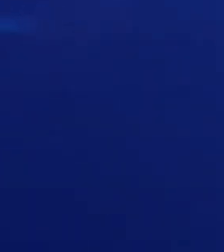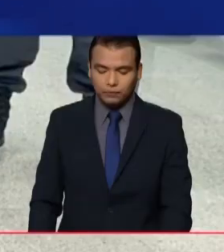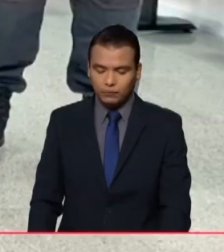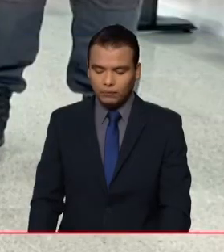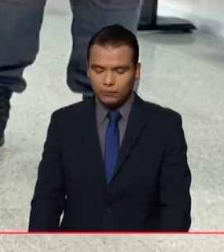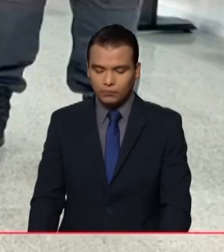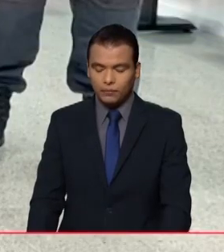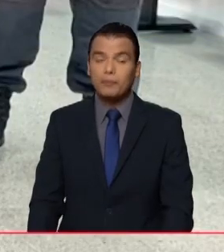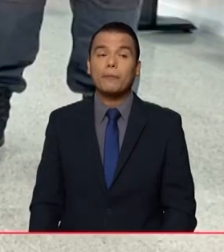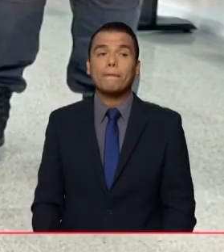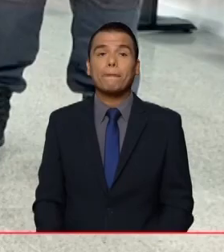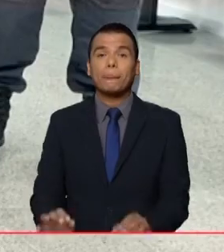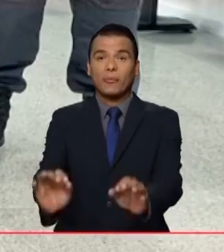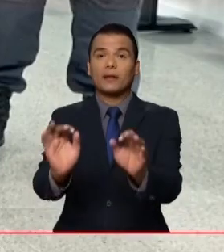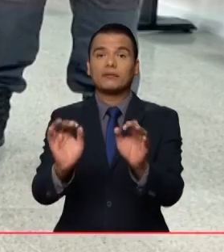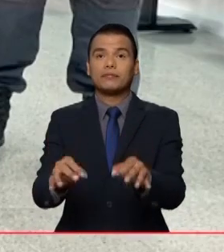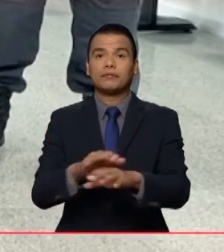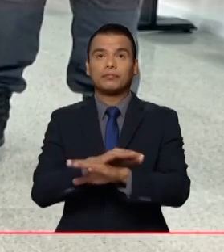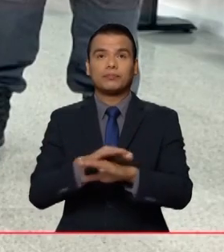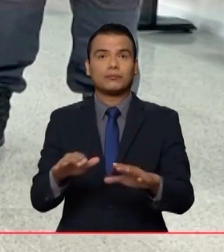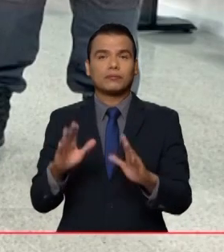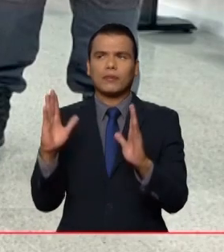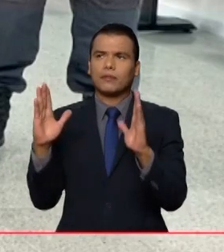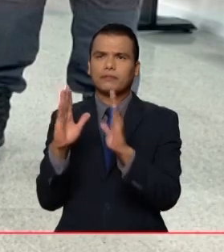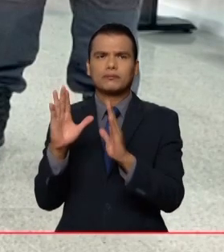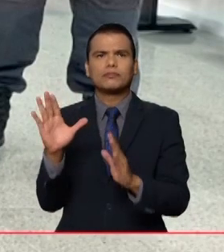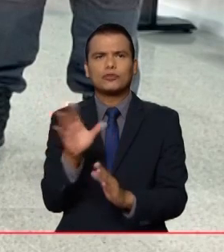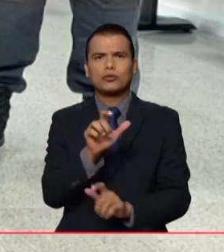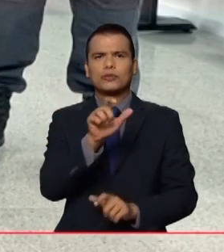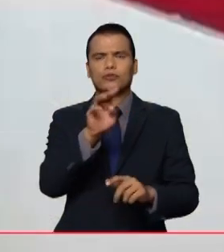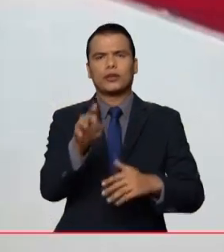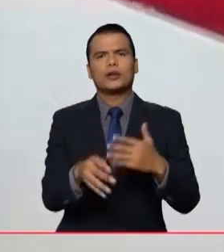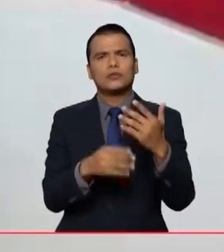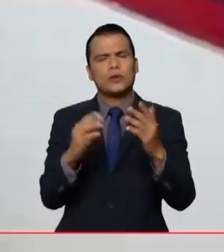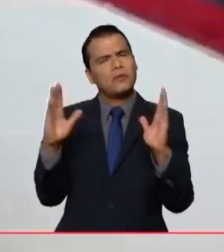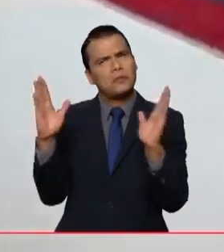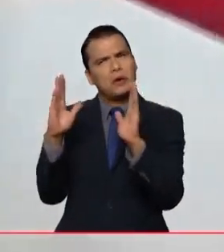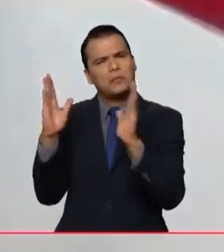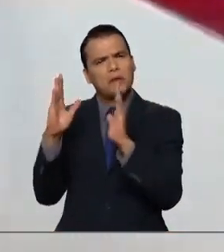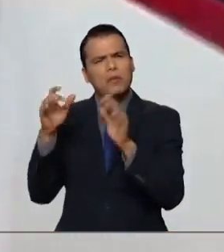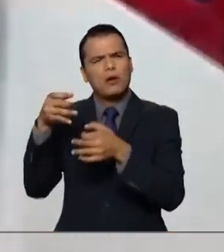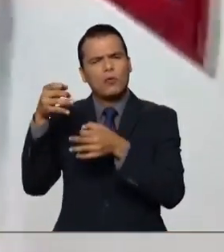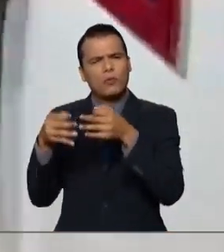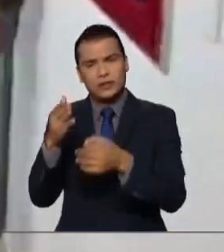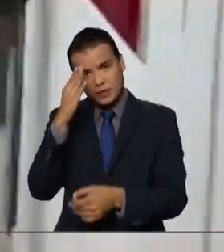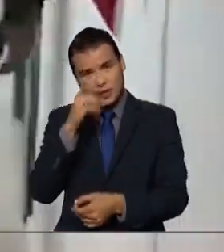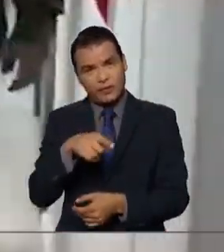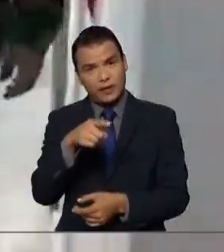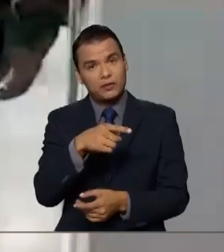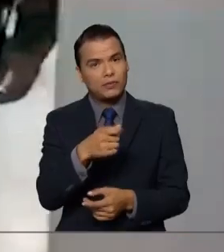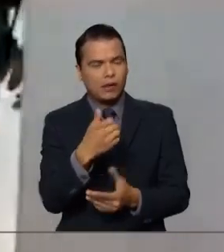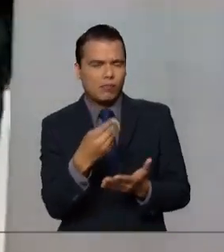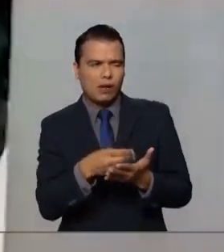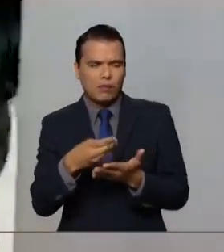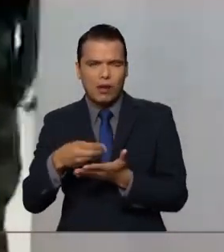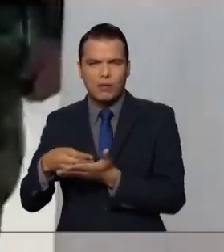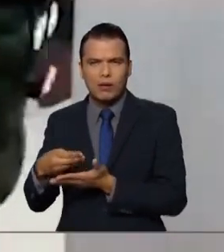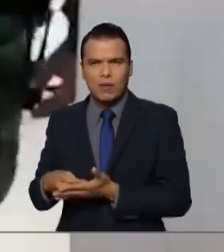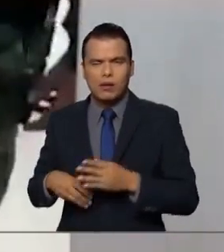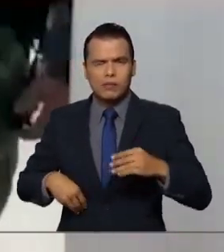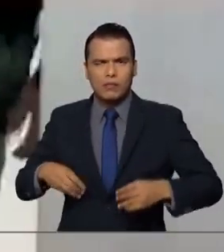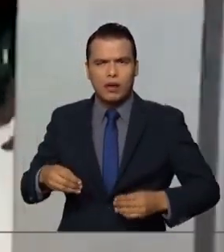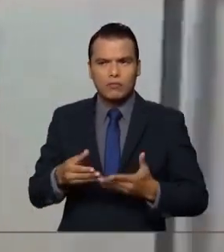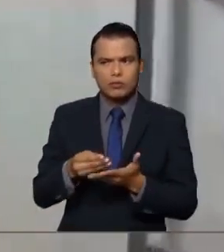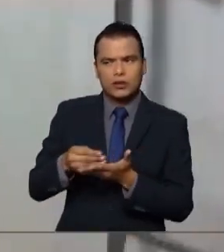Durante 3 semanas se llevó a cabo las audiencias en que la Fiscalía, que prueban la falsificación de firmas para el cobro de comisiones, la adquisición de